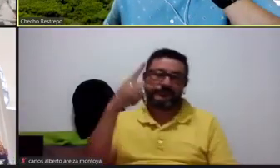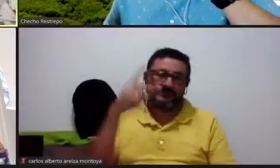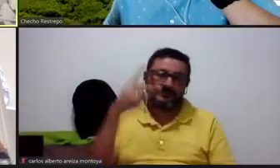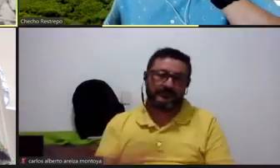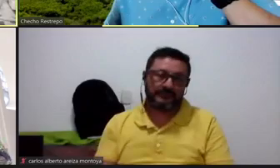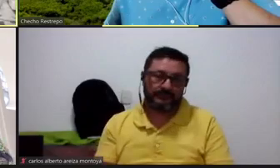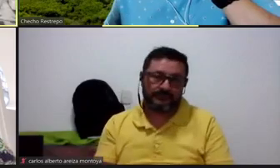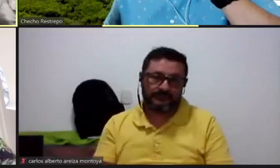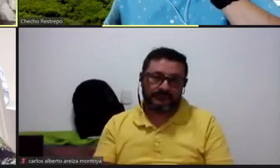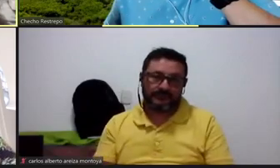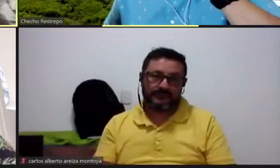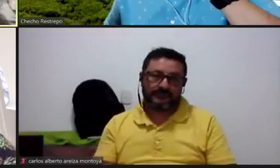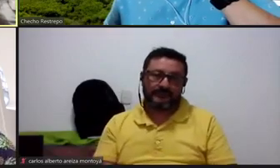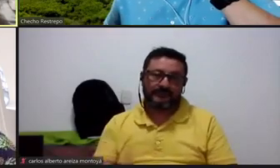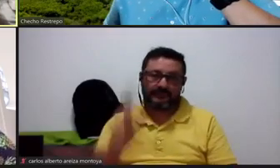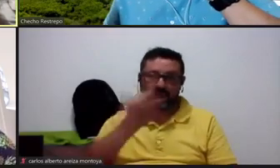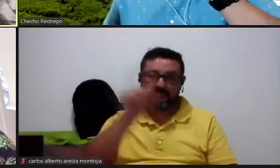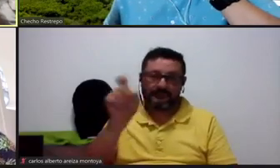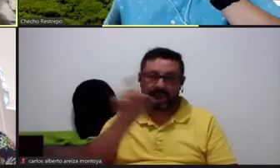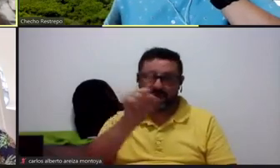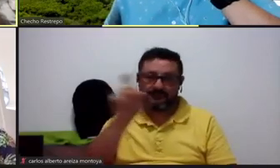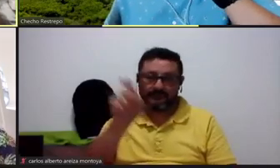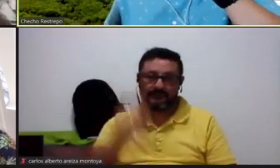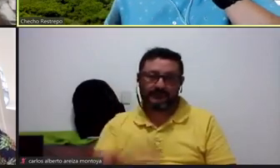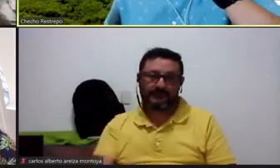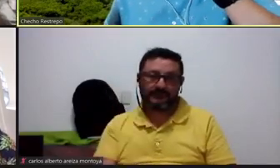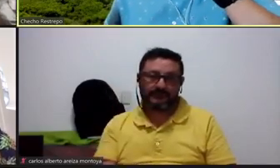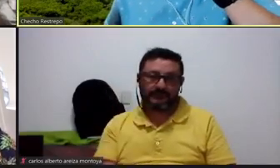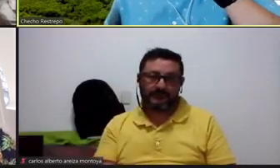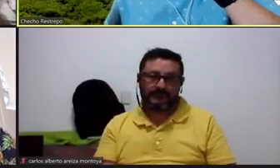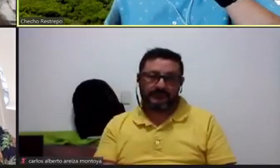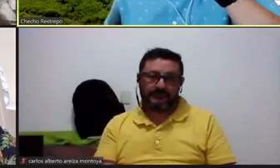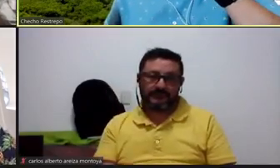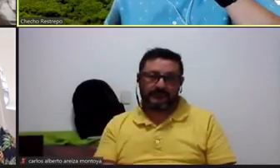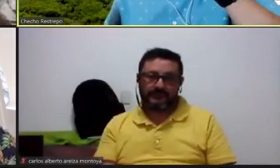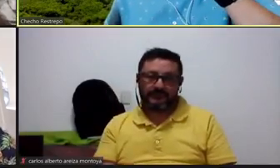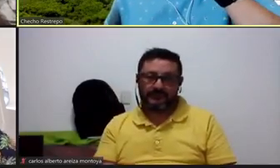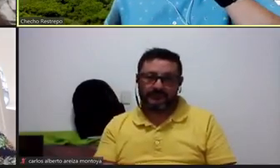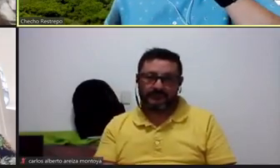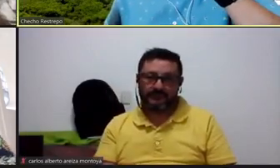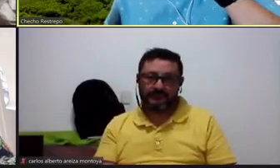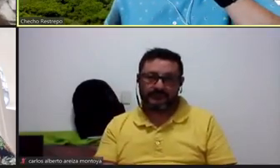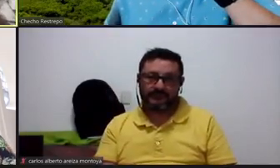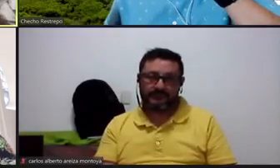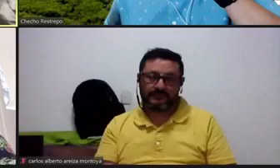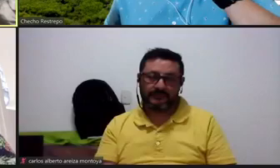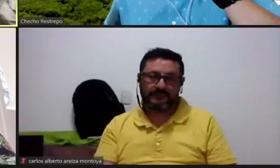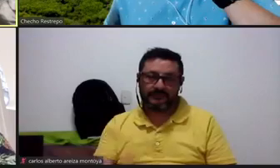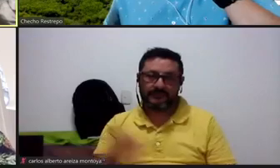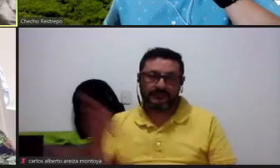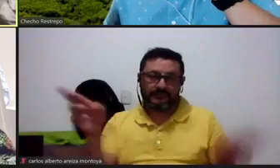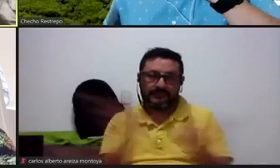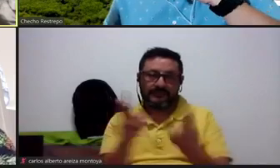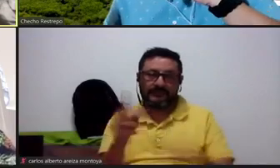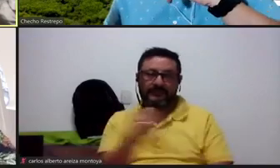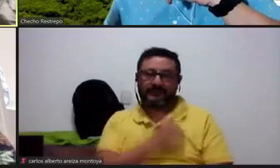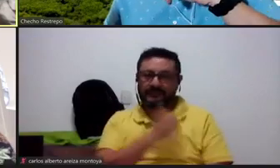lesionaste? En Río. En el 16. Ah, en el 16. No, eso todo se resume a una cosa. Yo pienso que es corazón. O